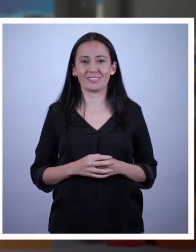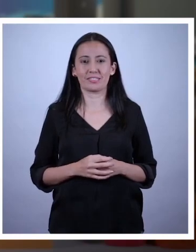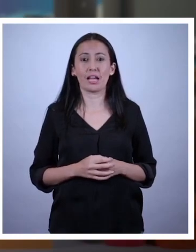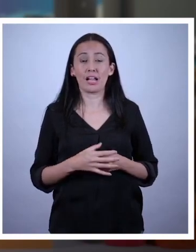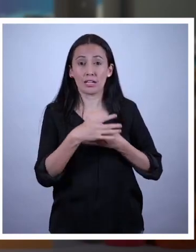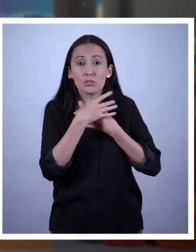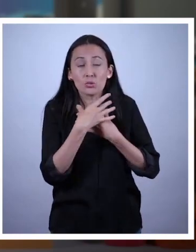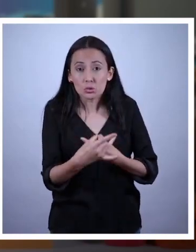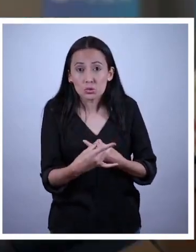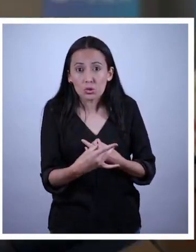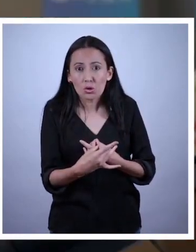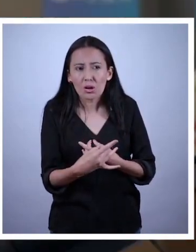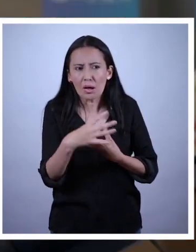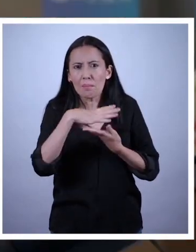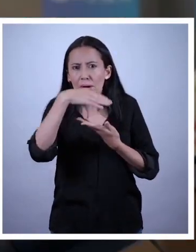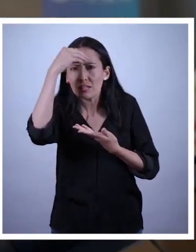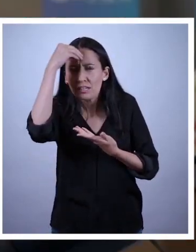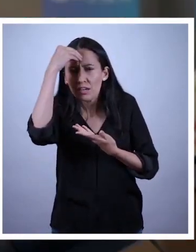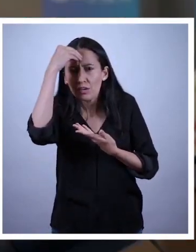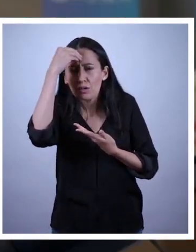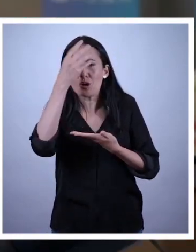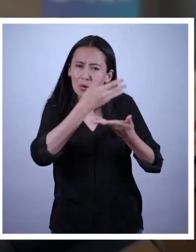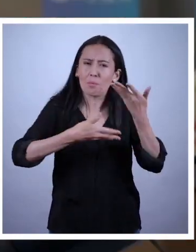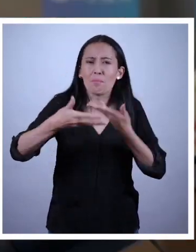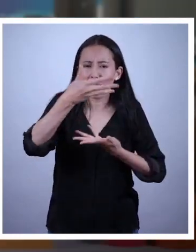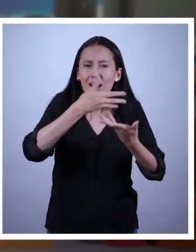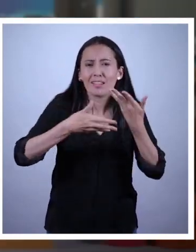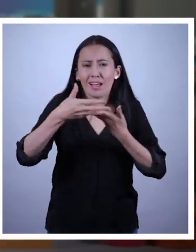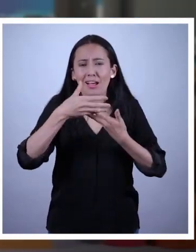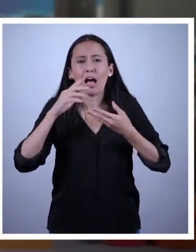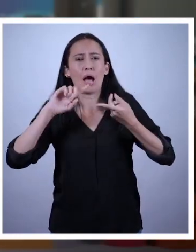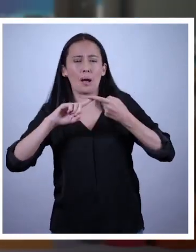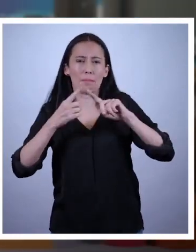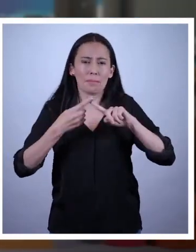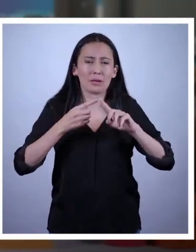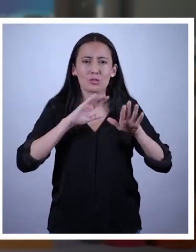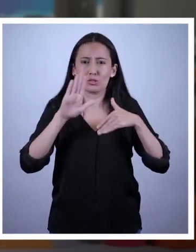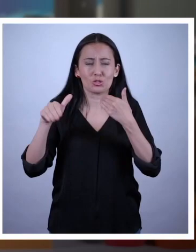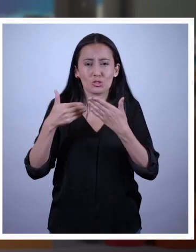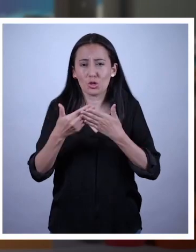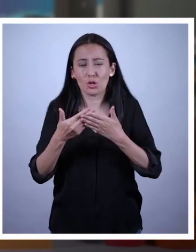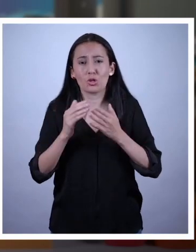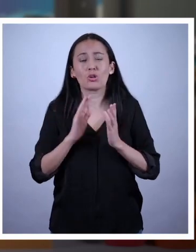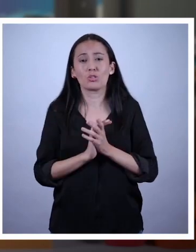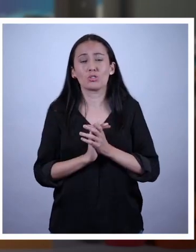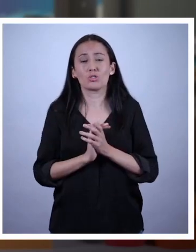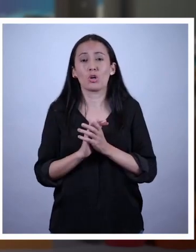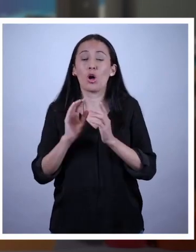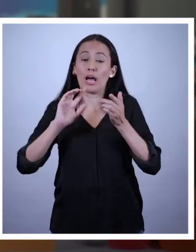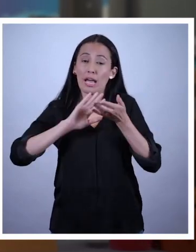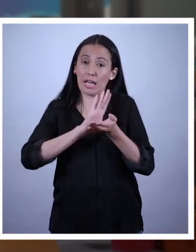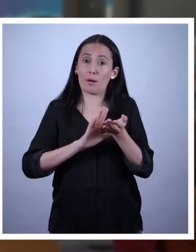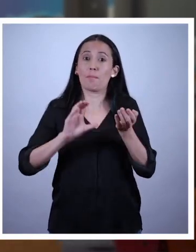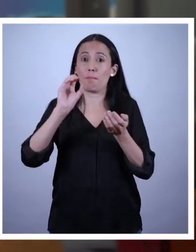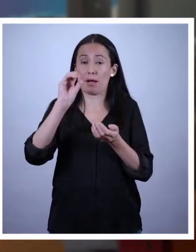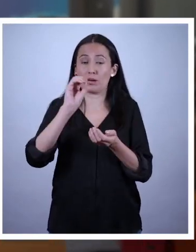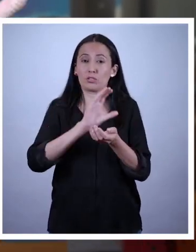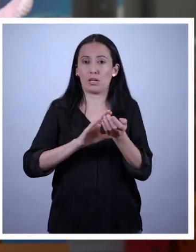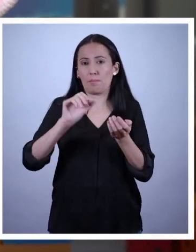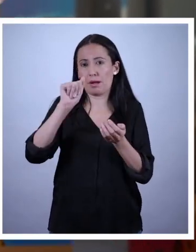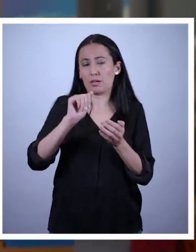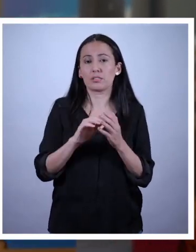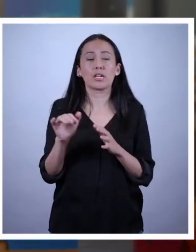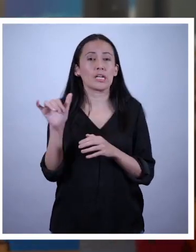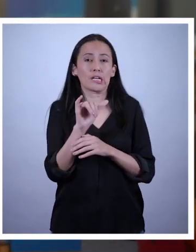ustedes. ¿Les gustó? ¿Aprendieron mucho? Compartan esta información con sus amigos y amigas. Herédenla con sus